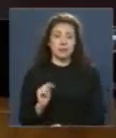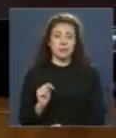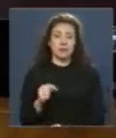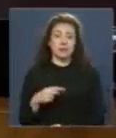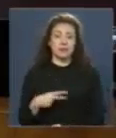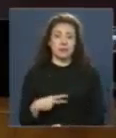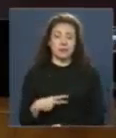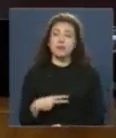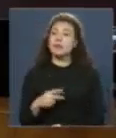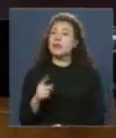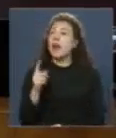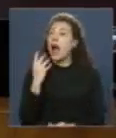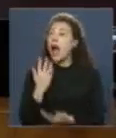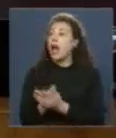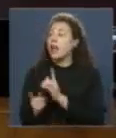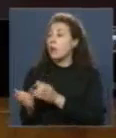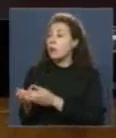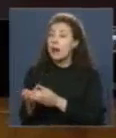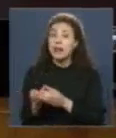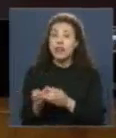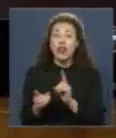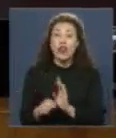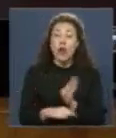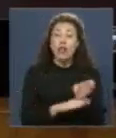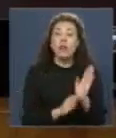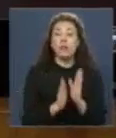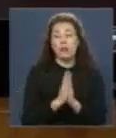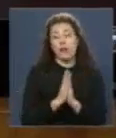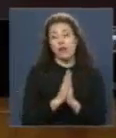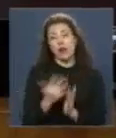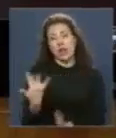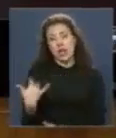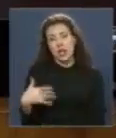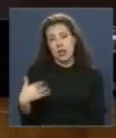que si hay algunos comités aquí, por favor, presentes, es